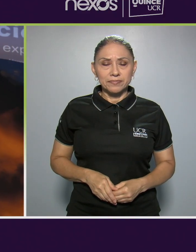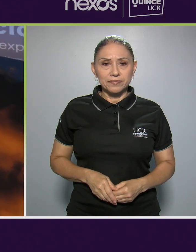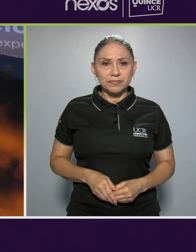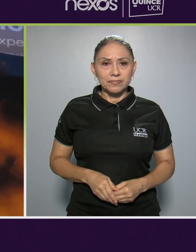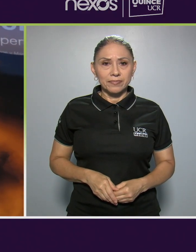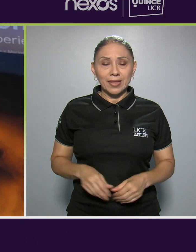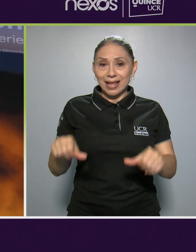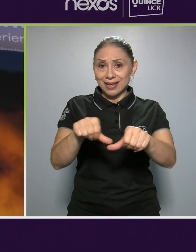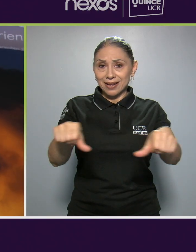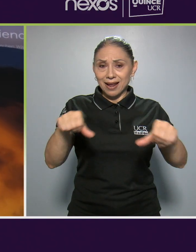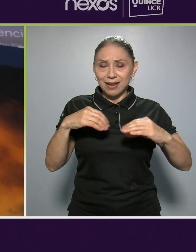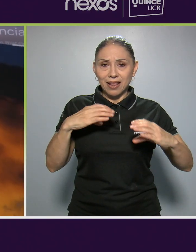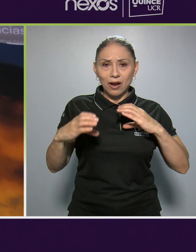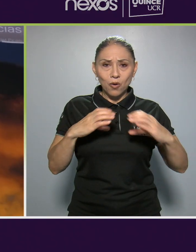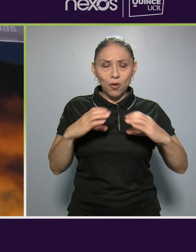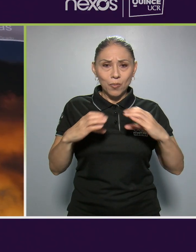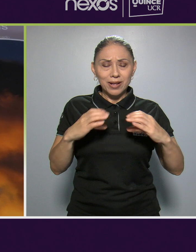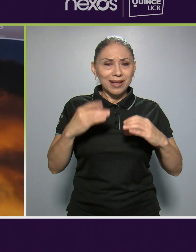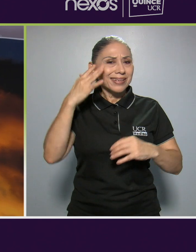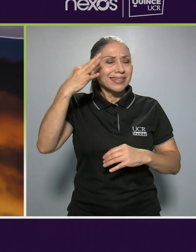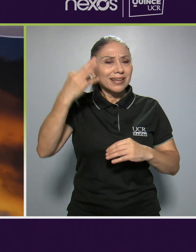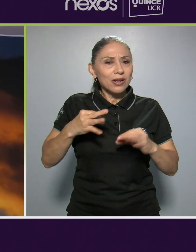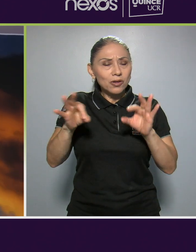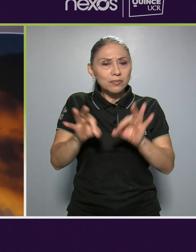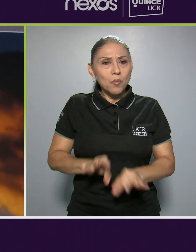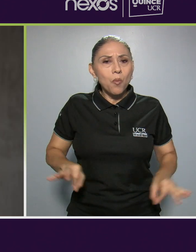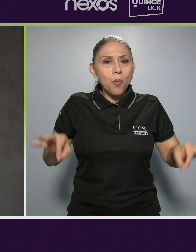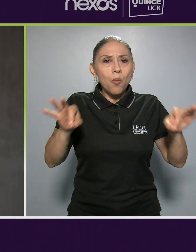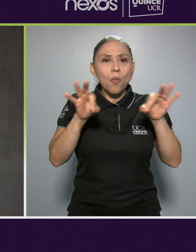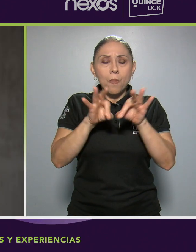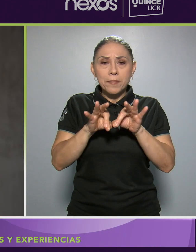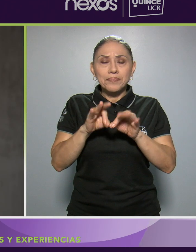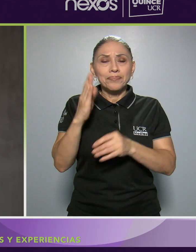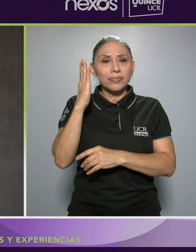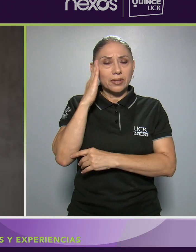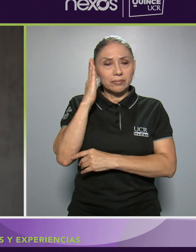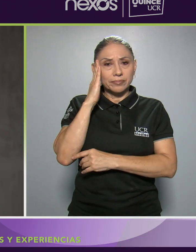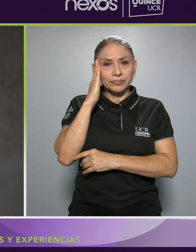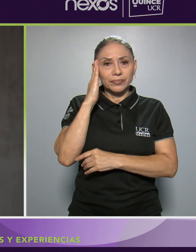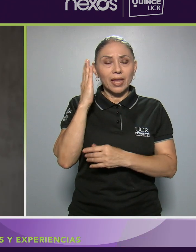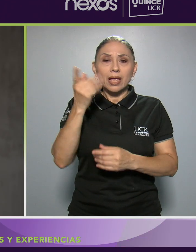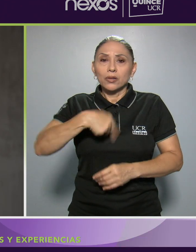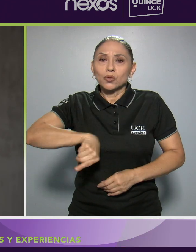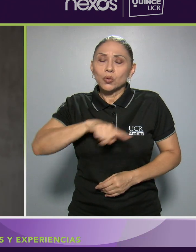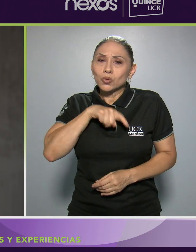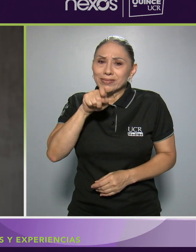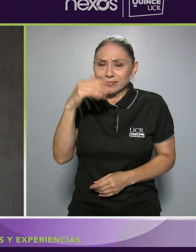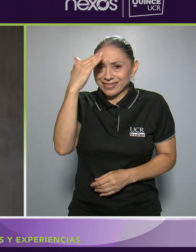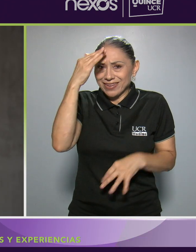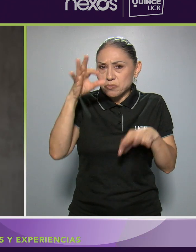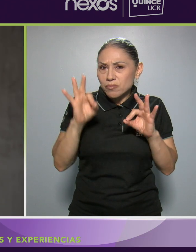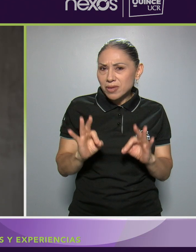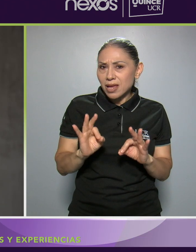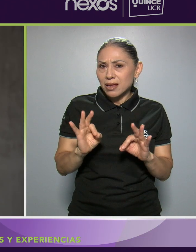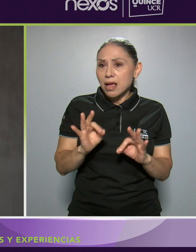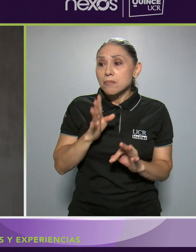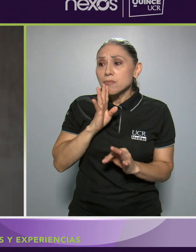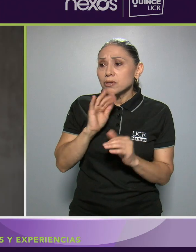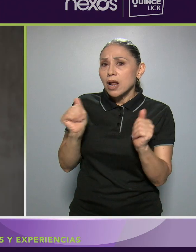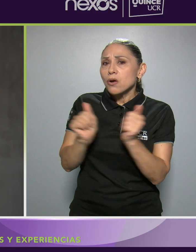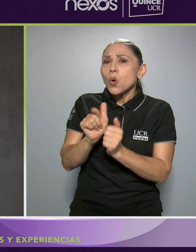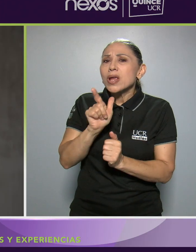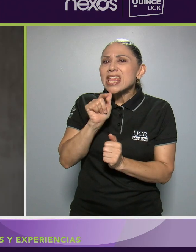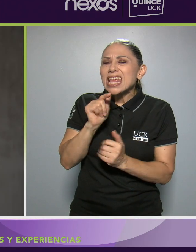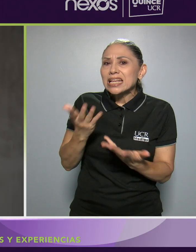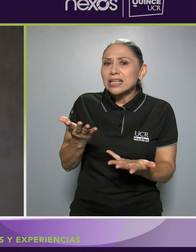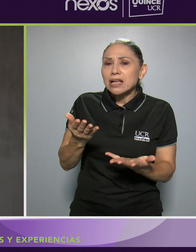Desde el área de la comunicación, creo que es muy importante considerar que tenemos que saber bien con quién vamos a hablar. Y muchas